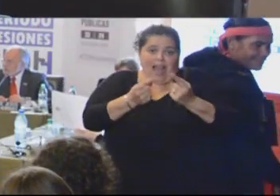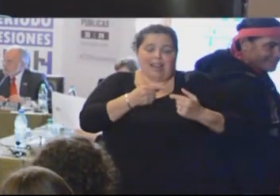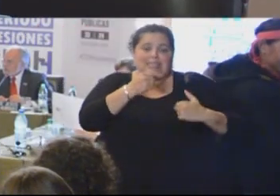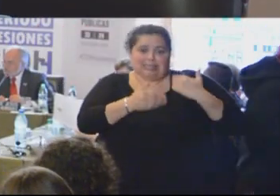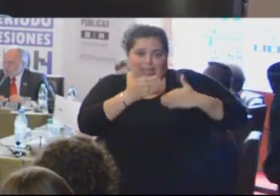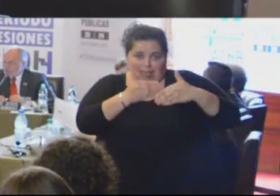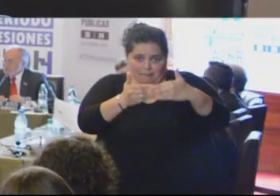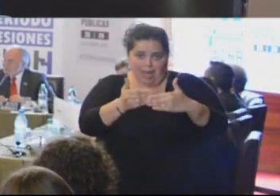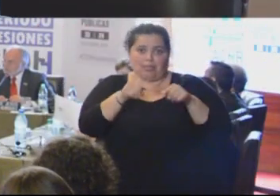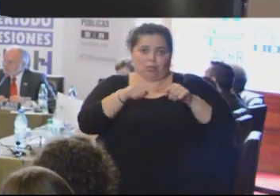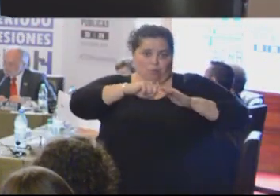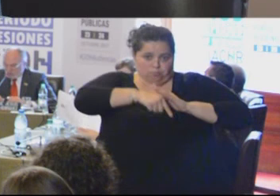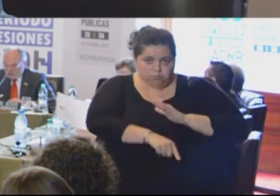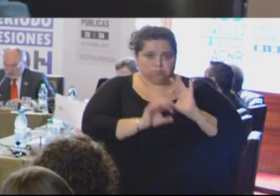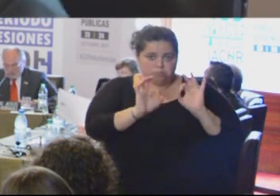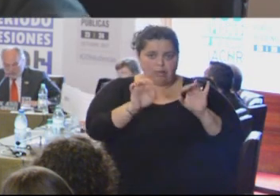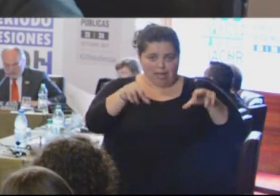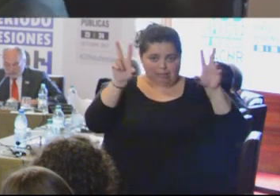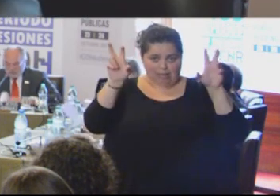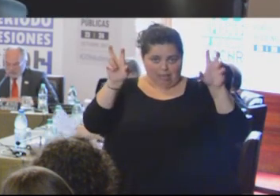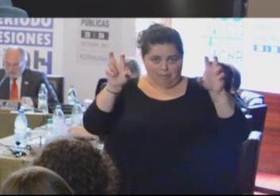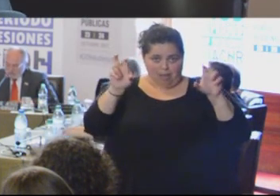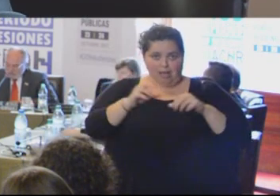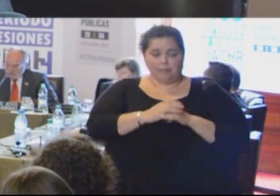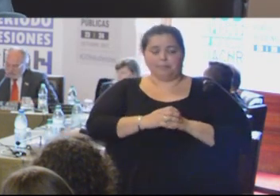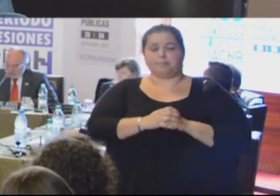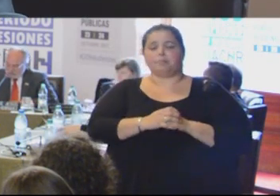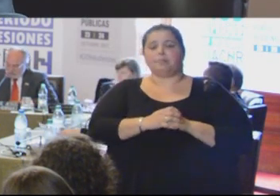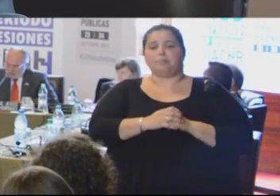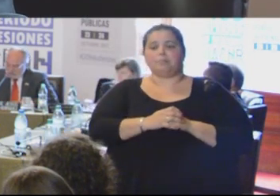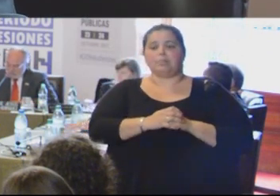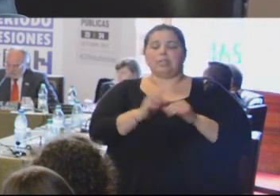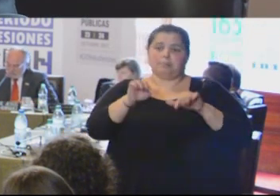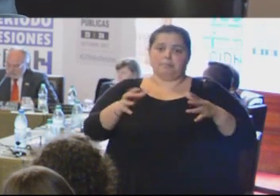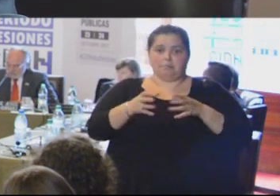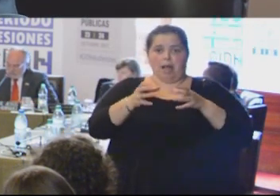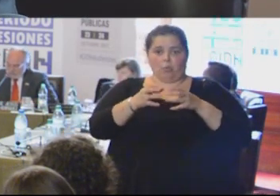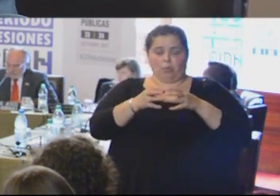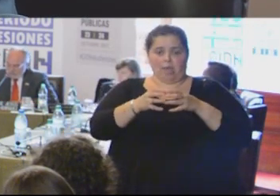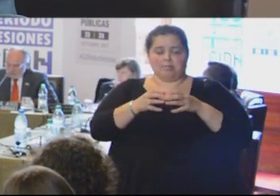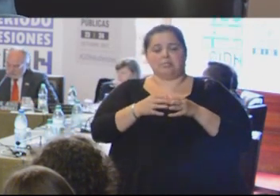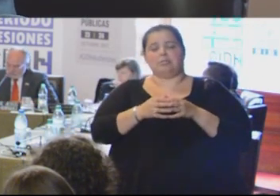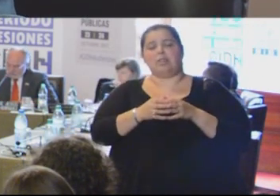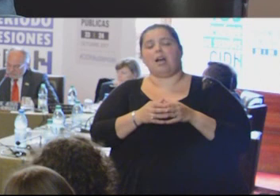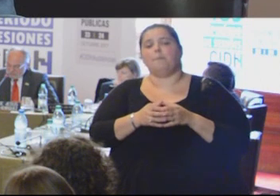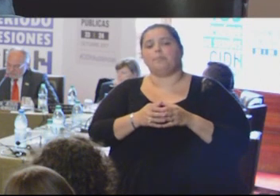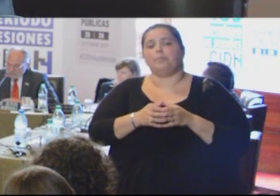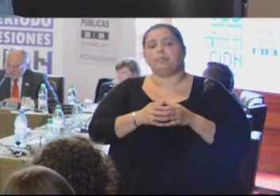estaremos dando a la audiencia en cuanto a las